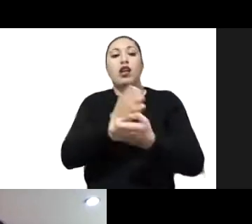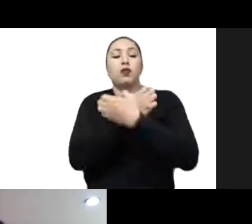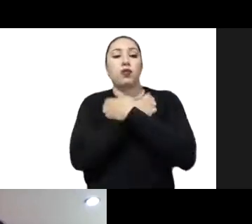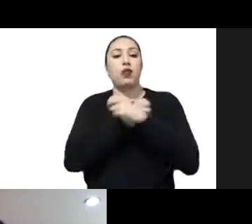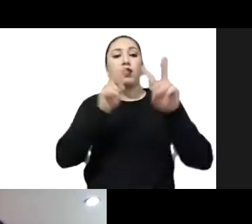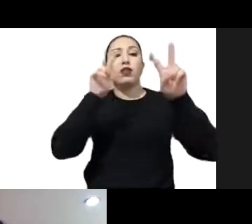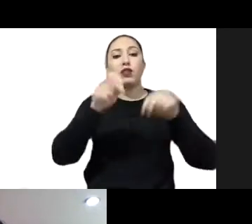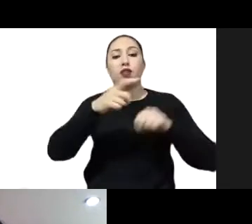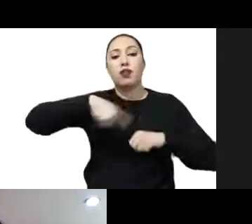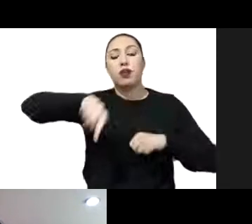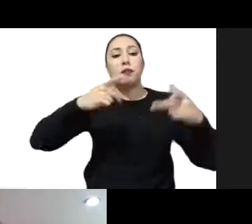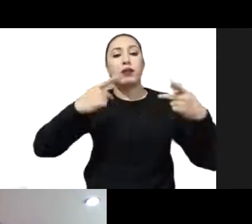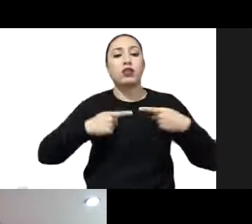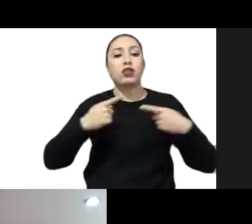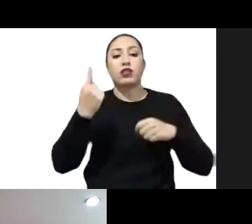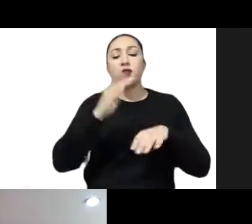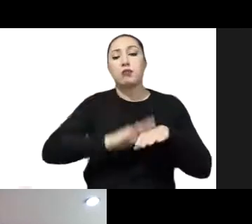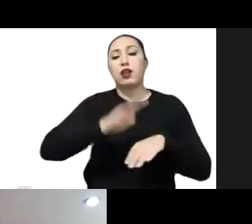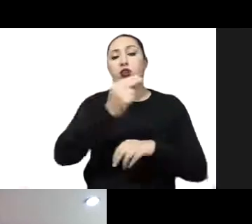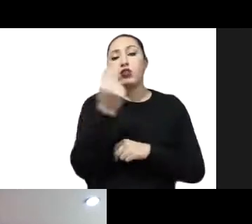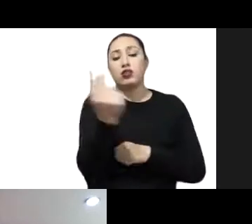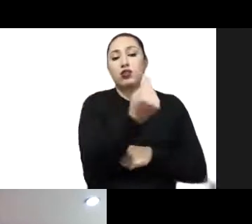condición necesaria